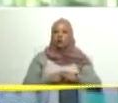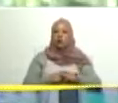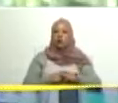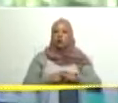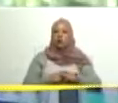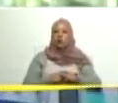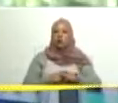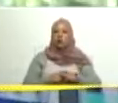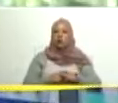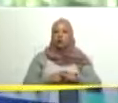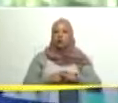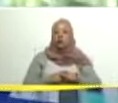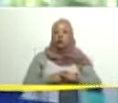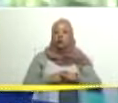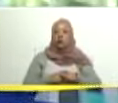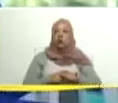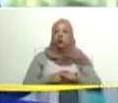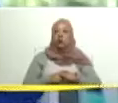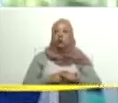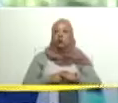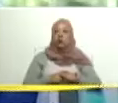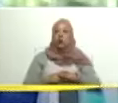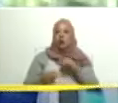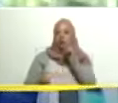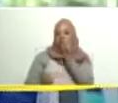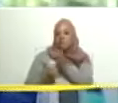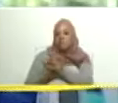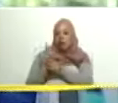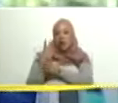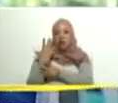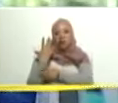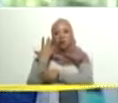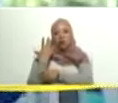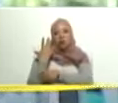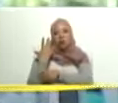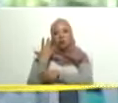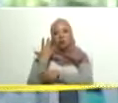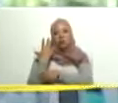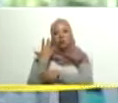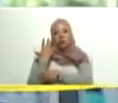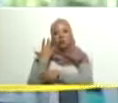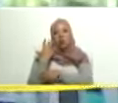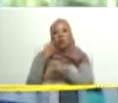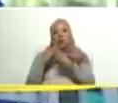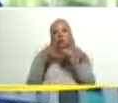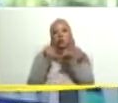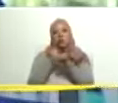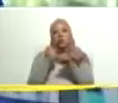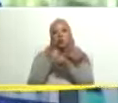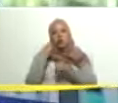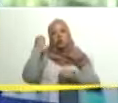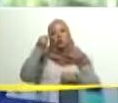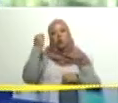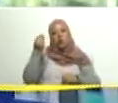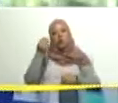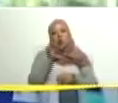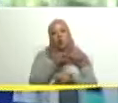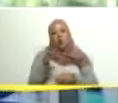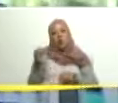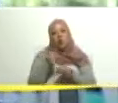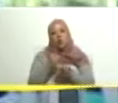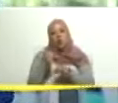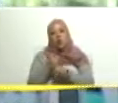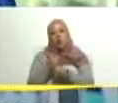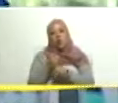Y en el mes de mayo parí el método que creo que es el método correcto que